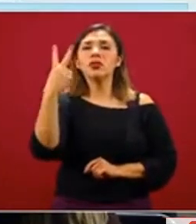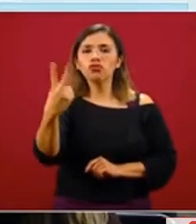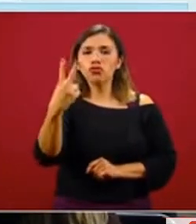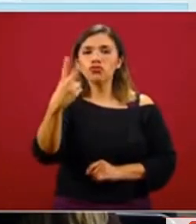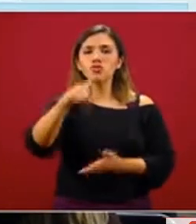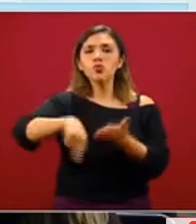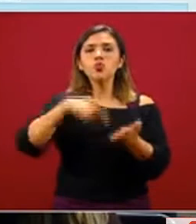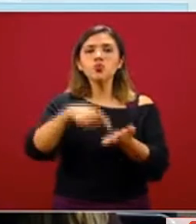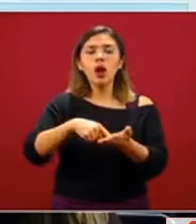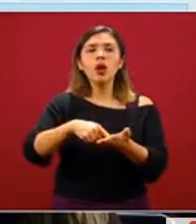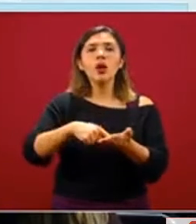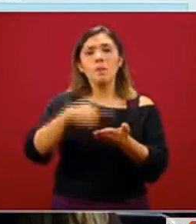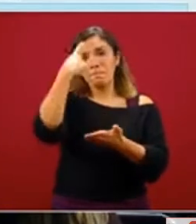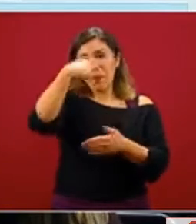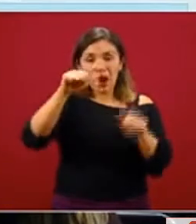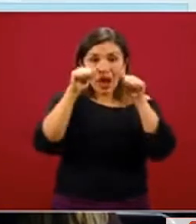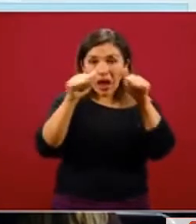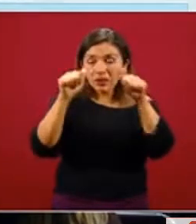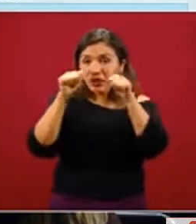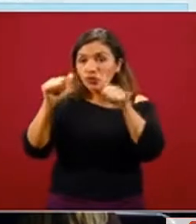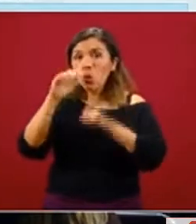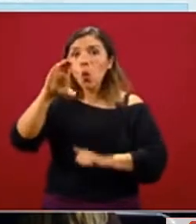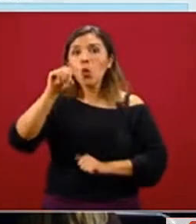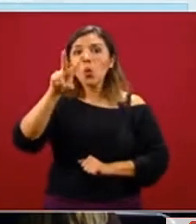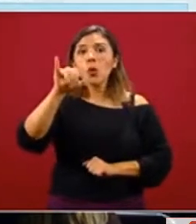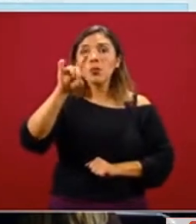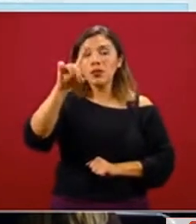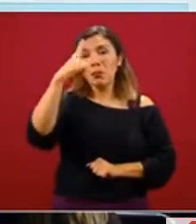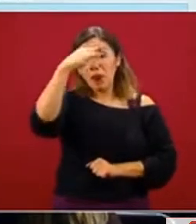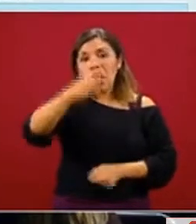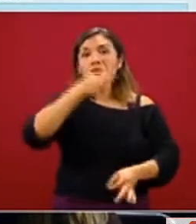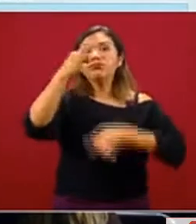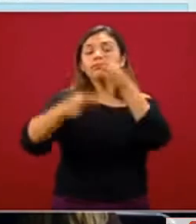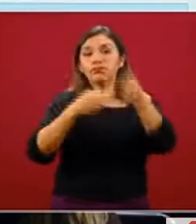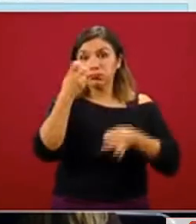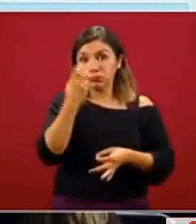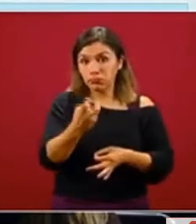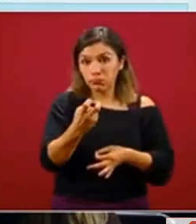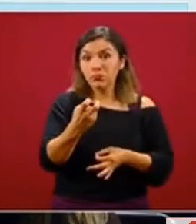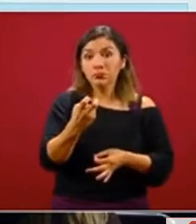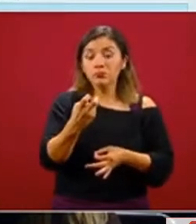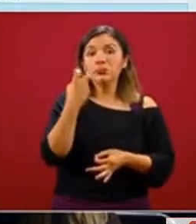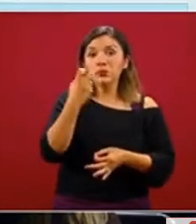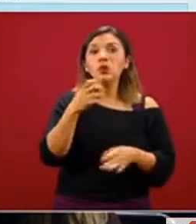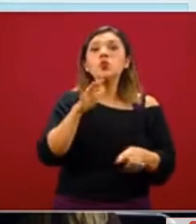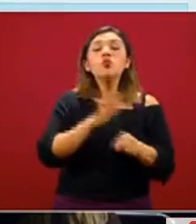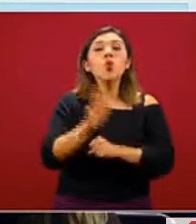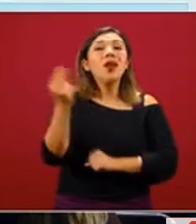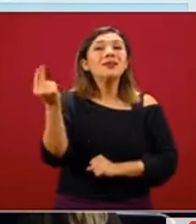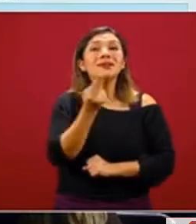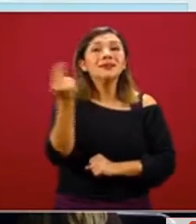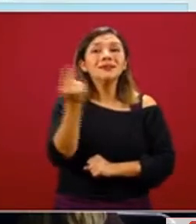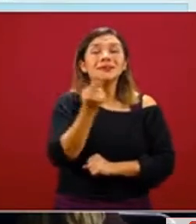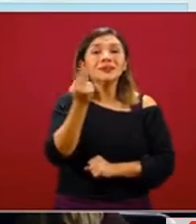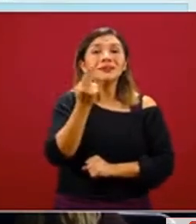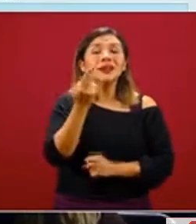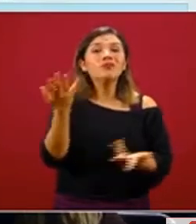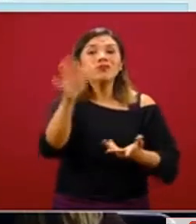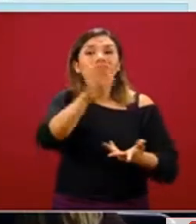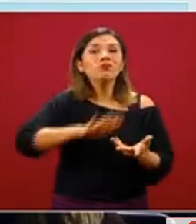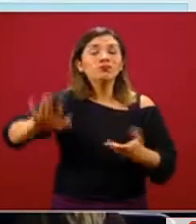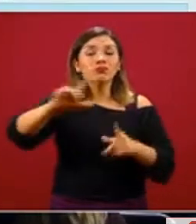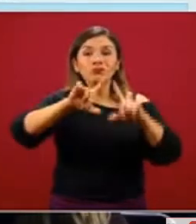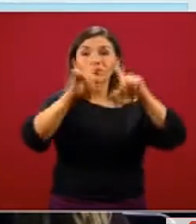unidades COVID que están que pueden notificar a la red, y pues vemos cómo en función de la necesidad, a medida que la